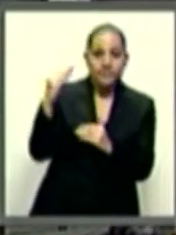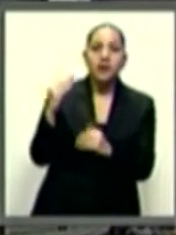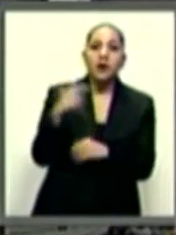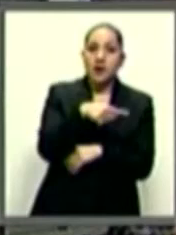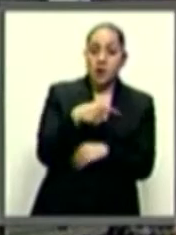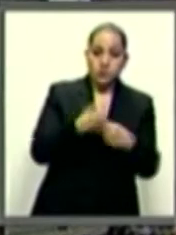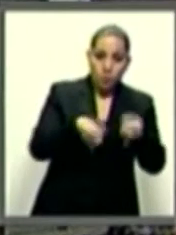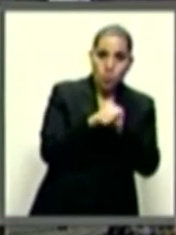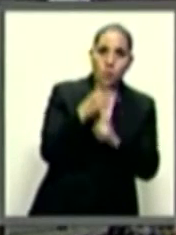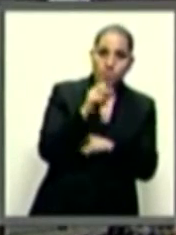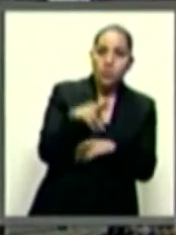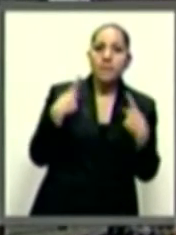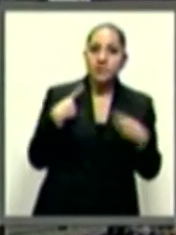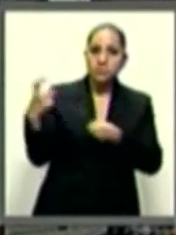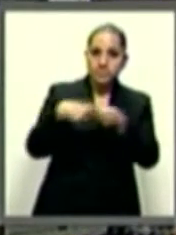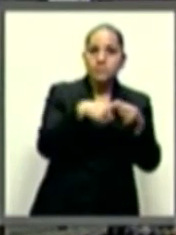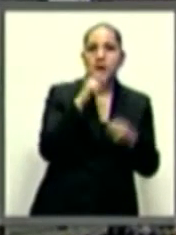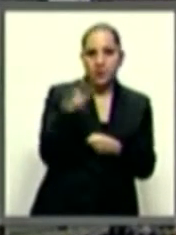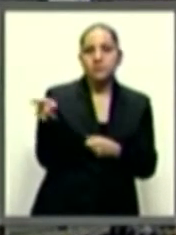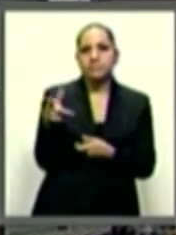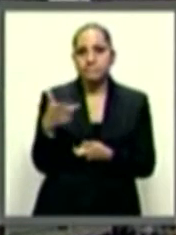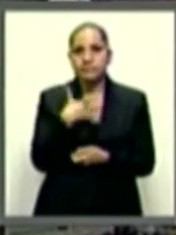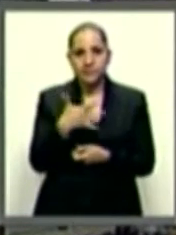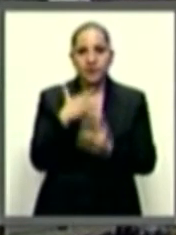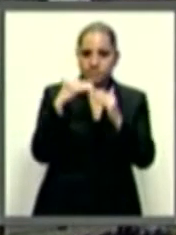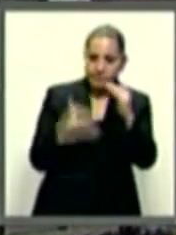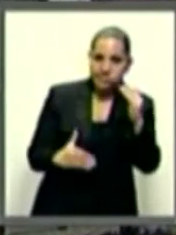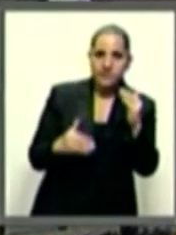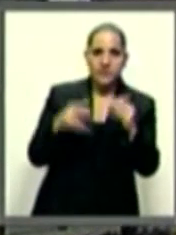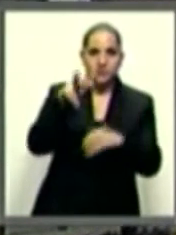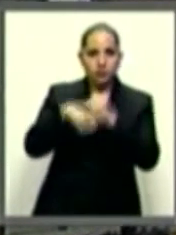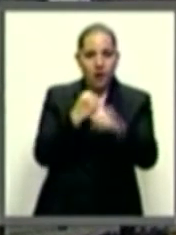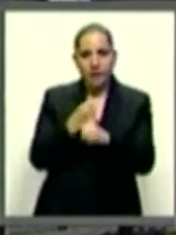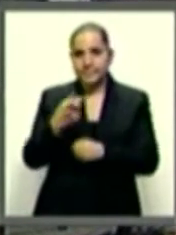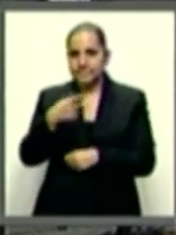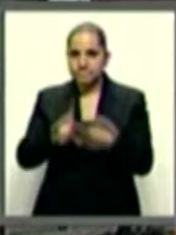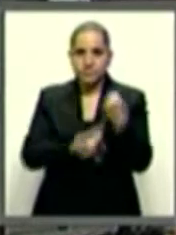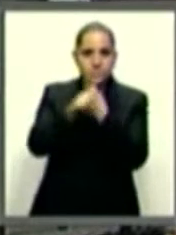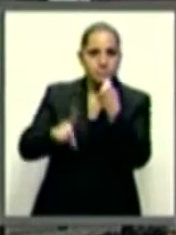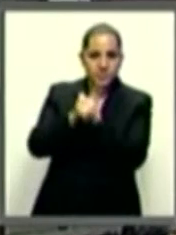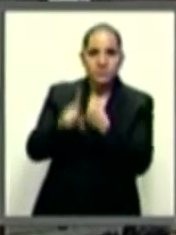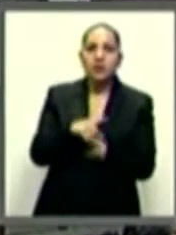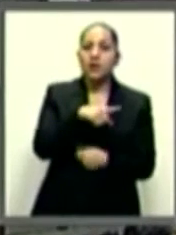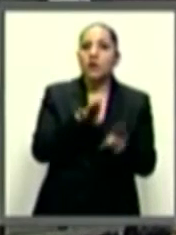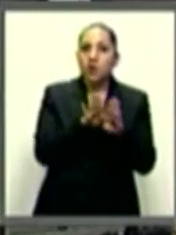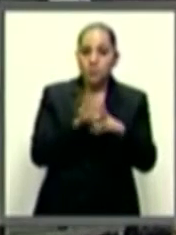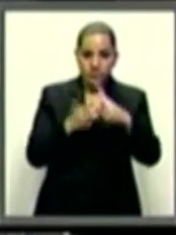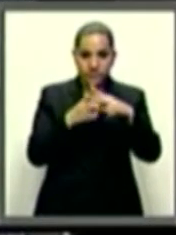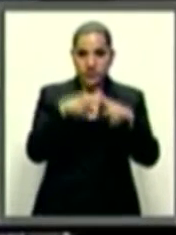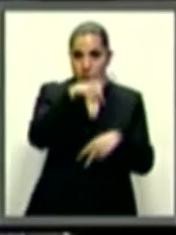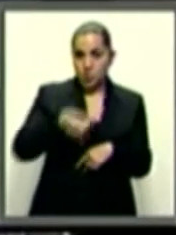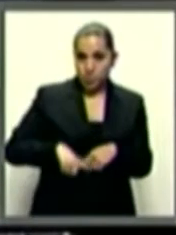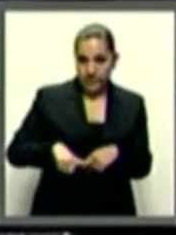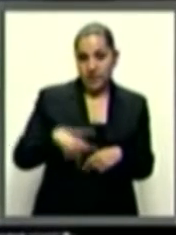poblacional que más sufre este padecimiento, y las instituciones gubernamentales de salud a nivel estatal se ven presupuestalmente rebasadas,